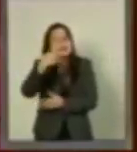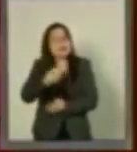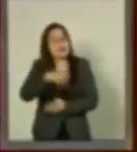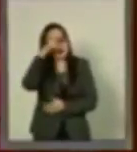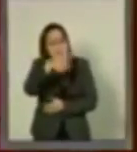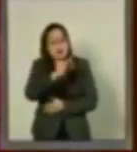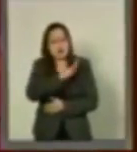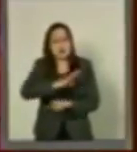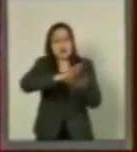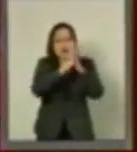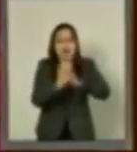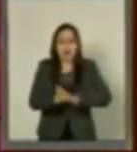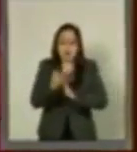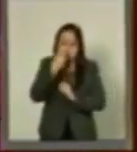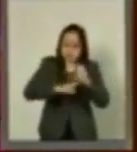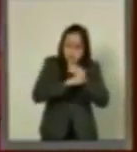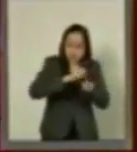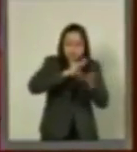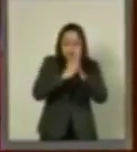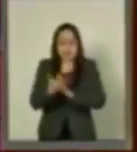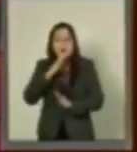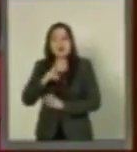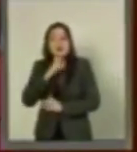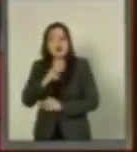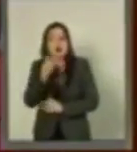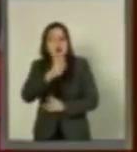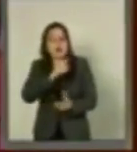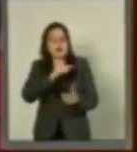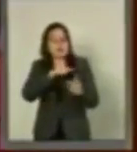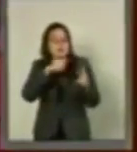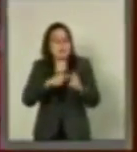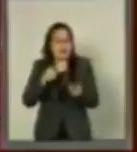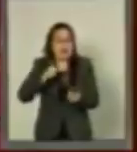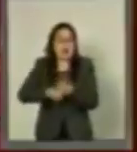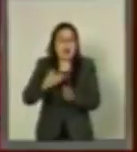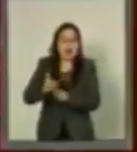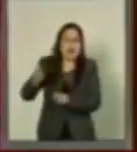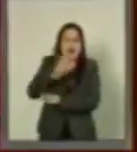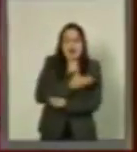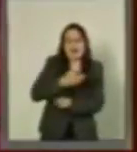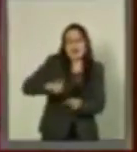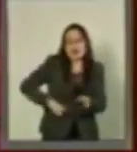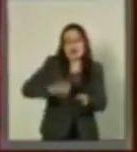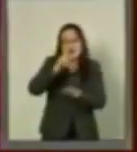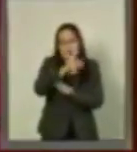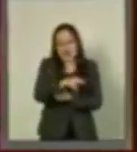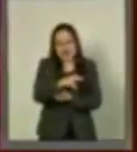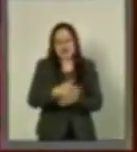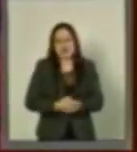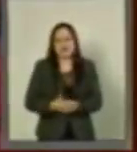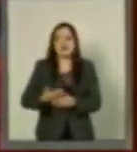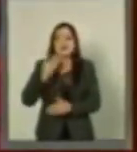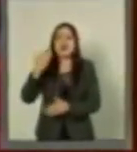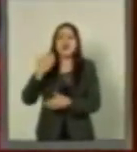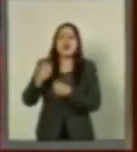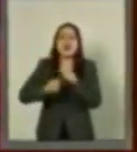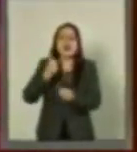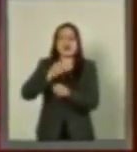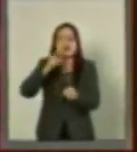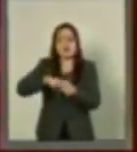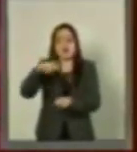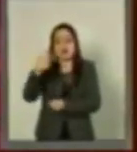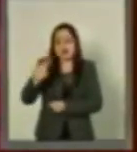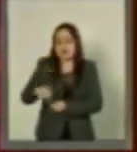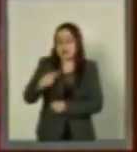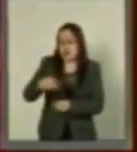México pueda revertir estas crisis de inseguridad, fueron concretadas desde el sexenio pasado. Ahora remontémonos al 2013. En